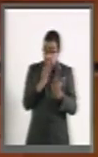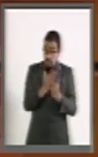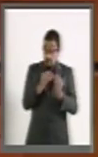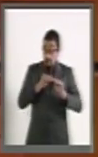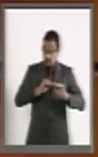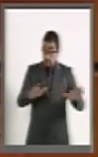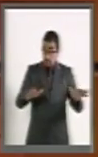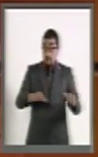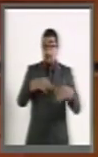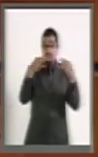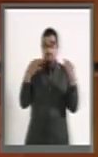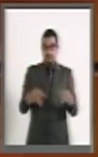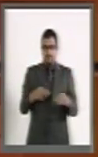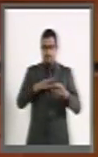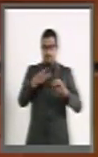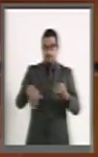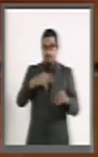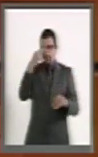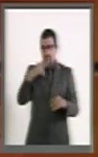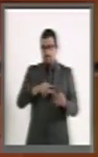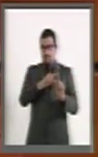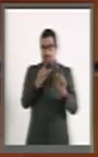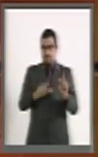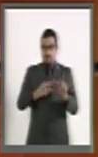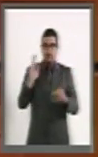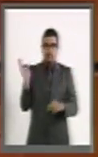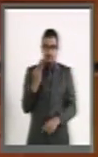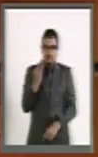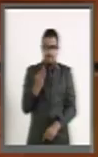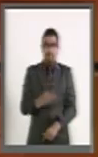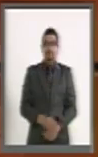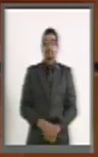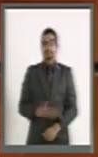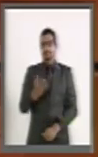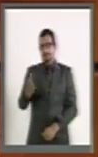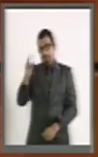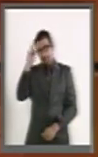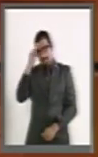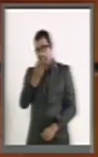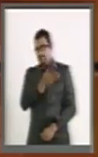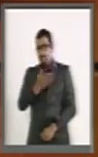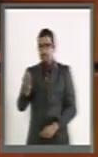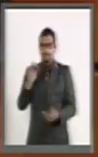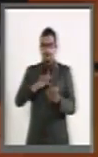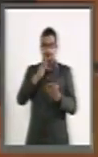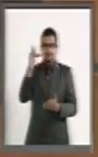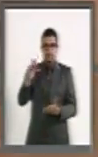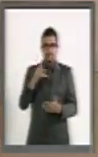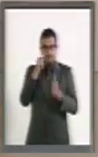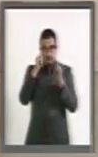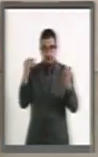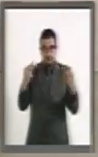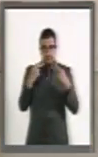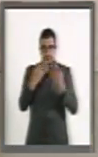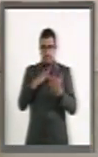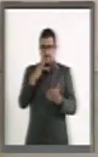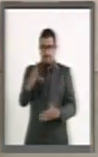Diario Oficial de la Federación. A su consideración, muchas gracias por su atención.